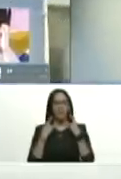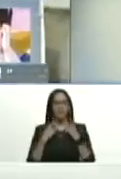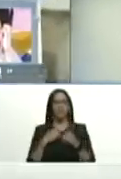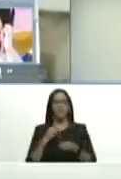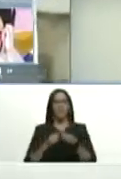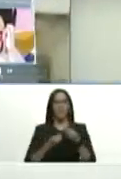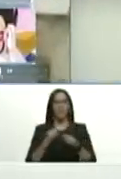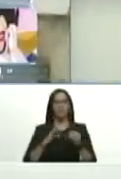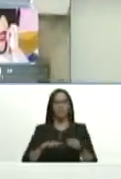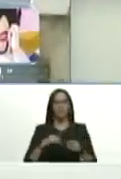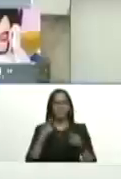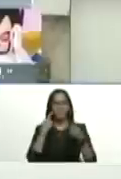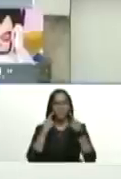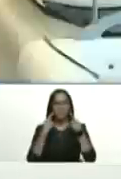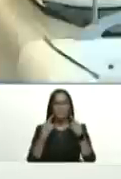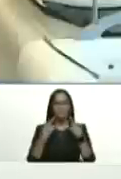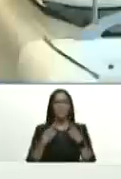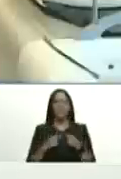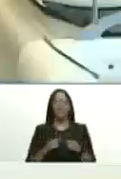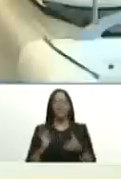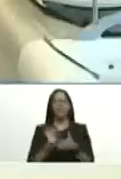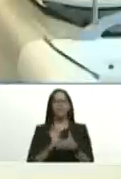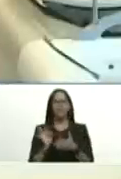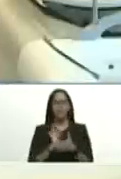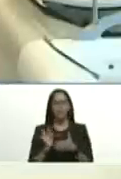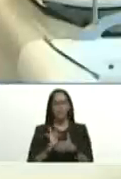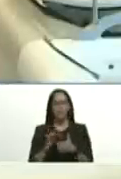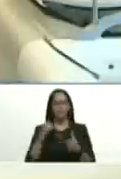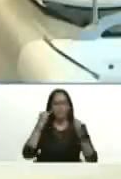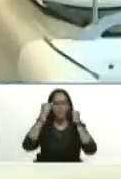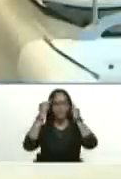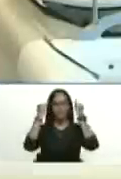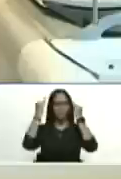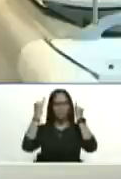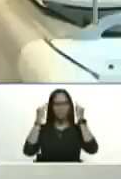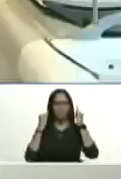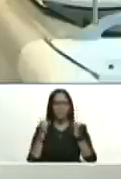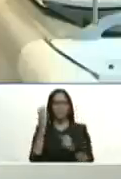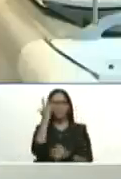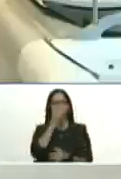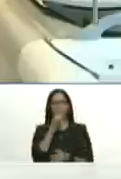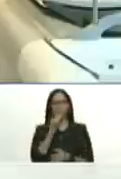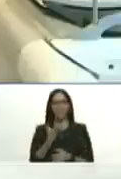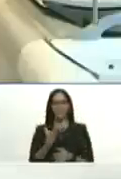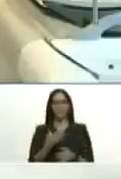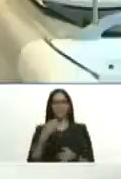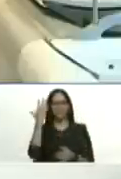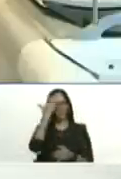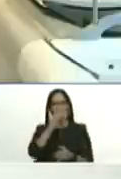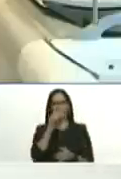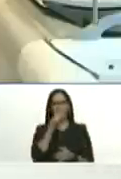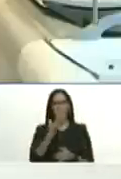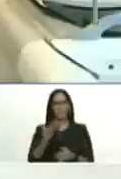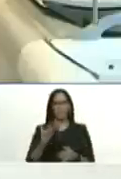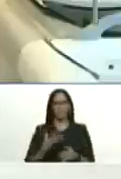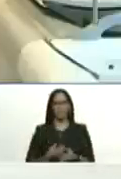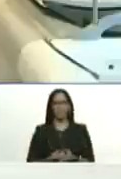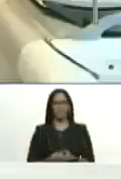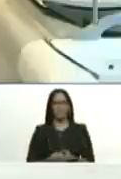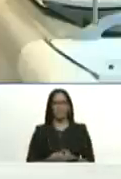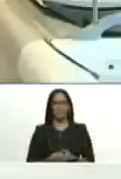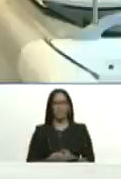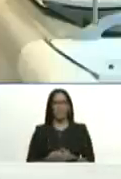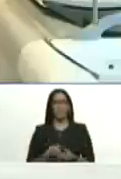estar monitoreando el funcionamiento de esta iniciativa maravillosa, me parece maravillosa, que ha